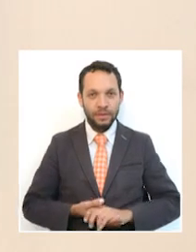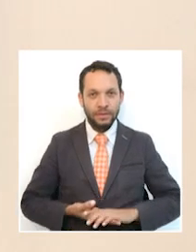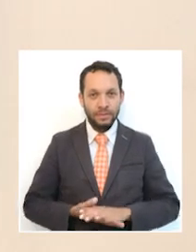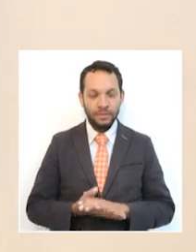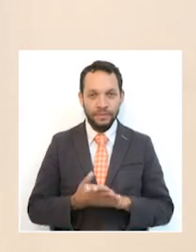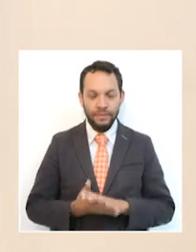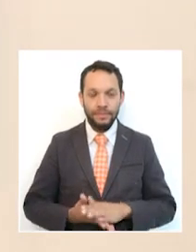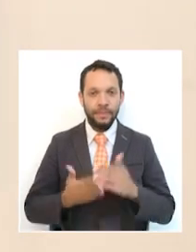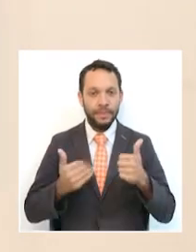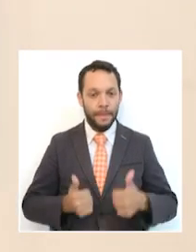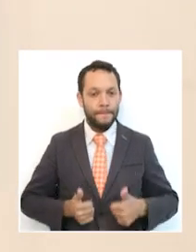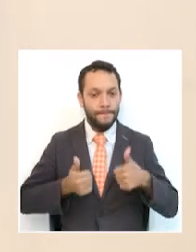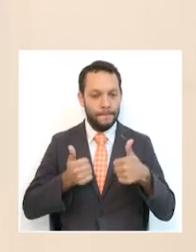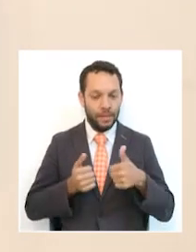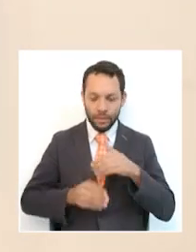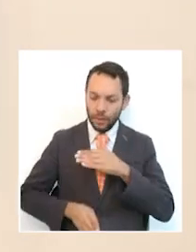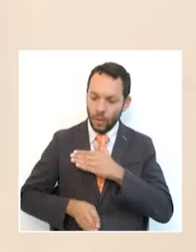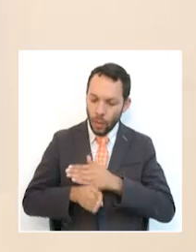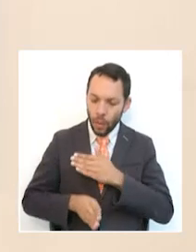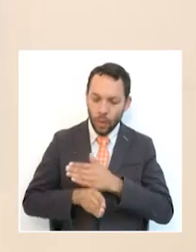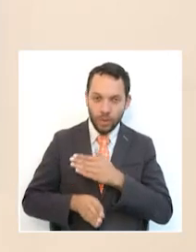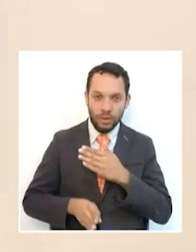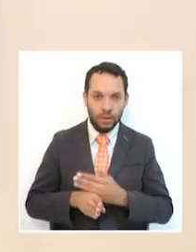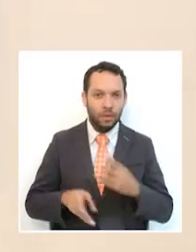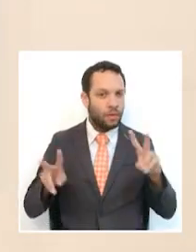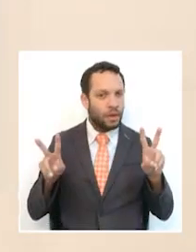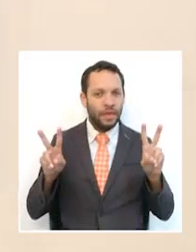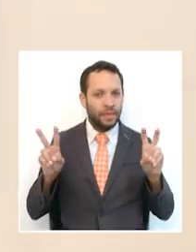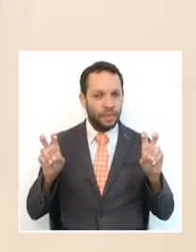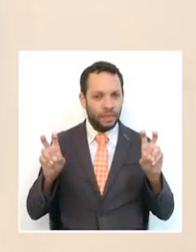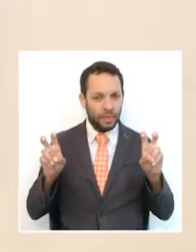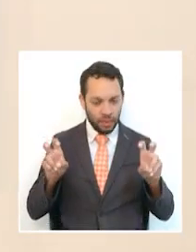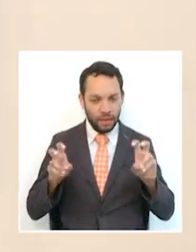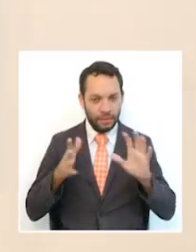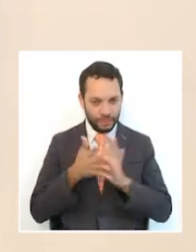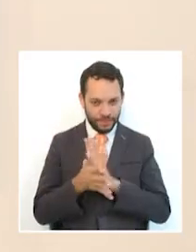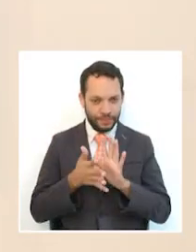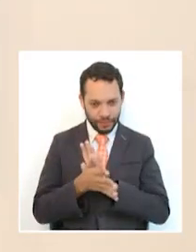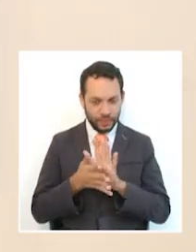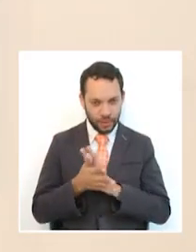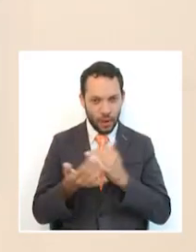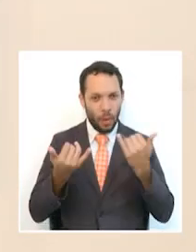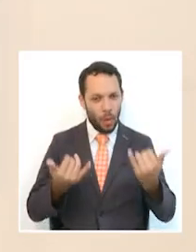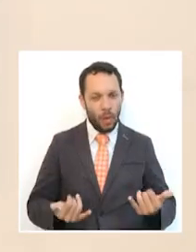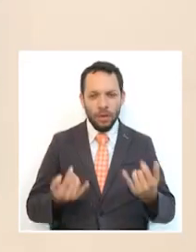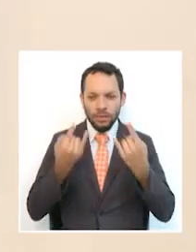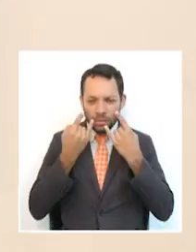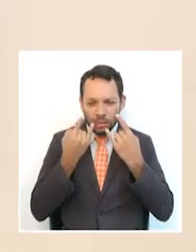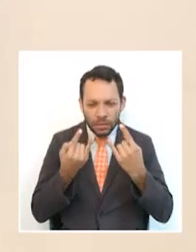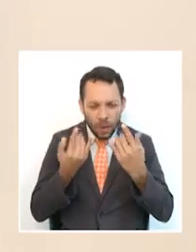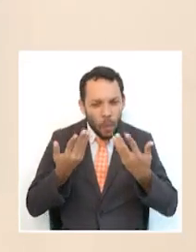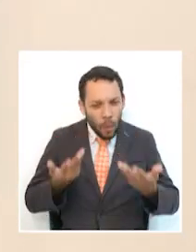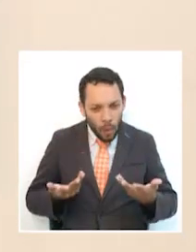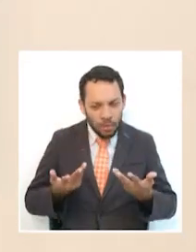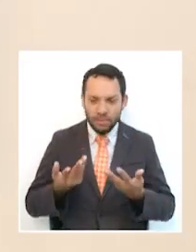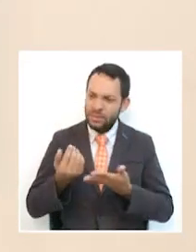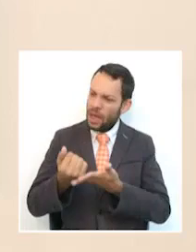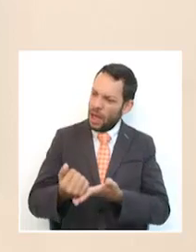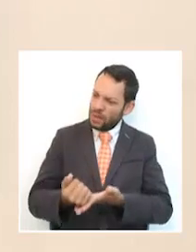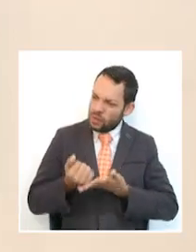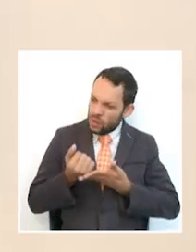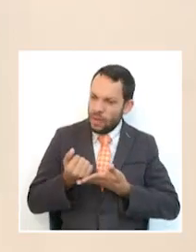bueno continuamos con esta maravillosa información que estamos recibiendo y sobre todo las herramientas que